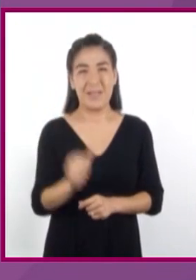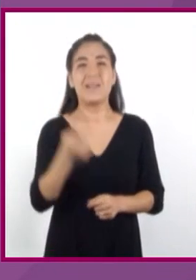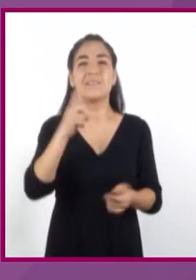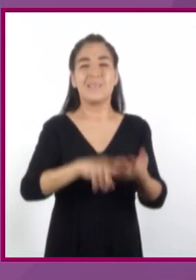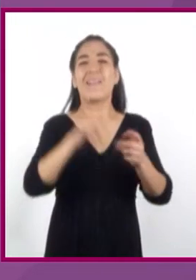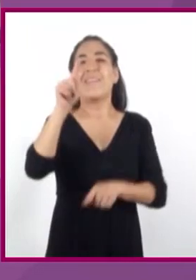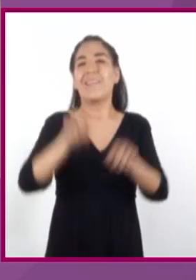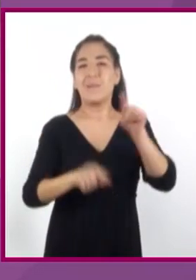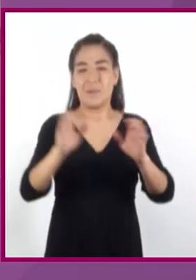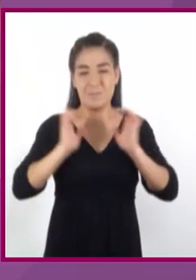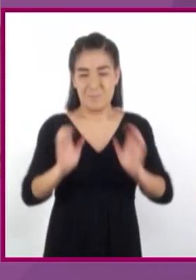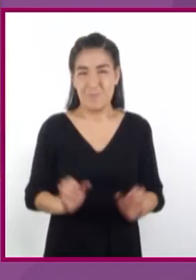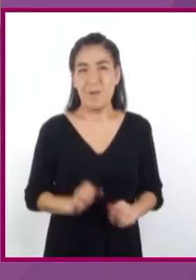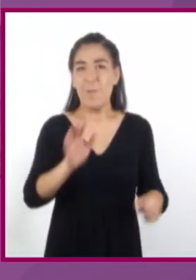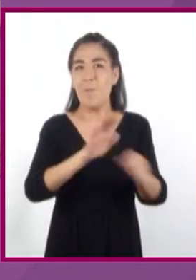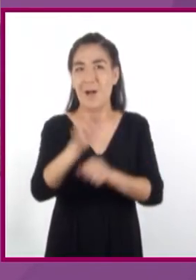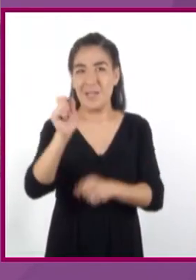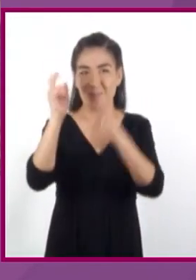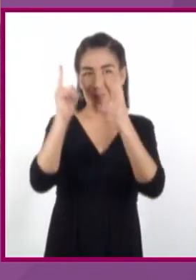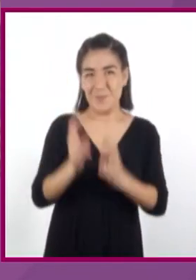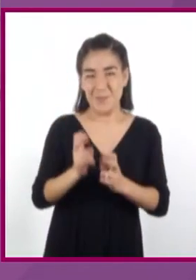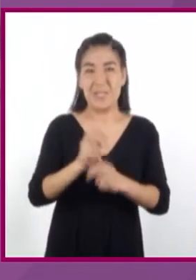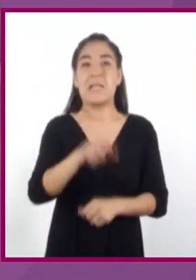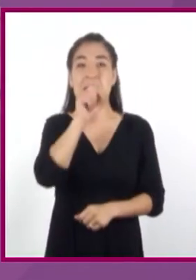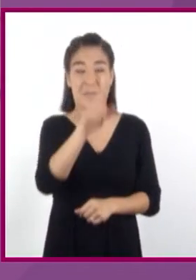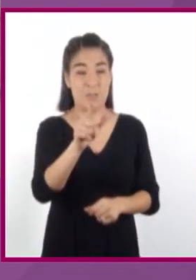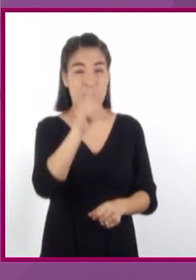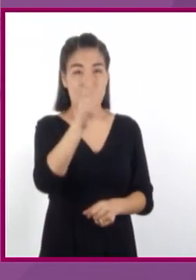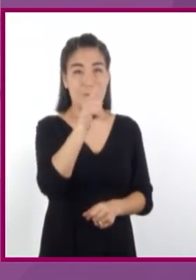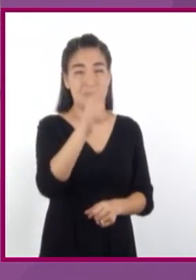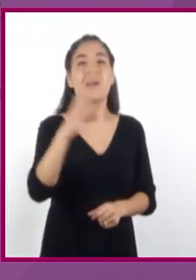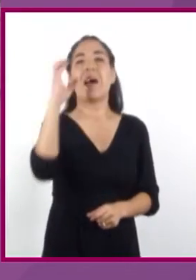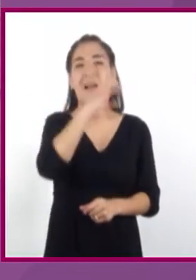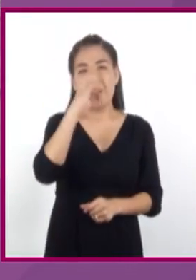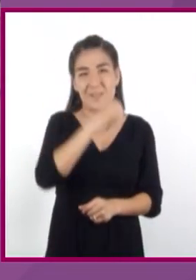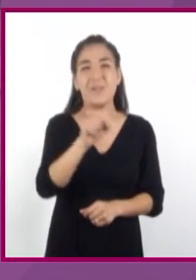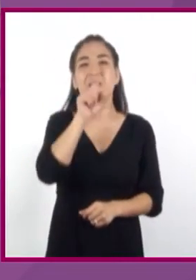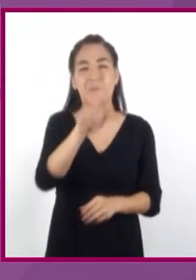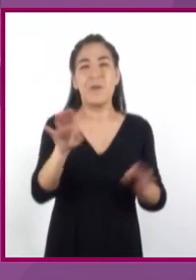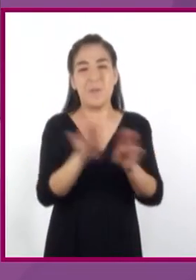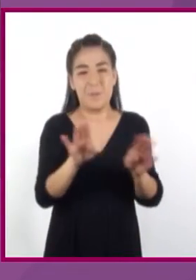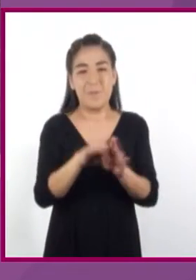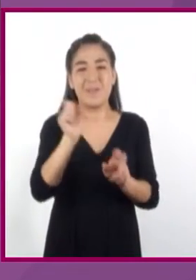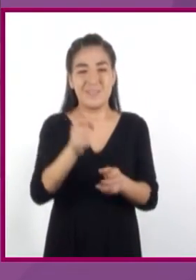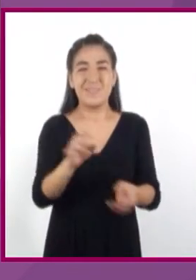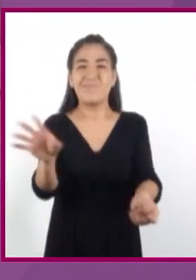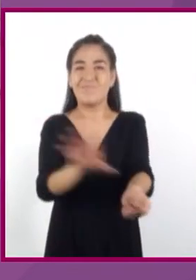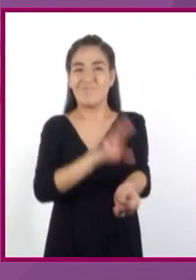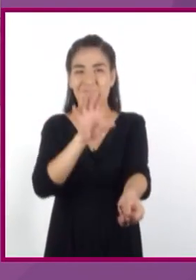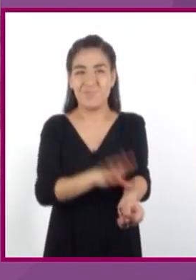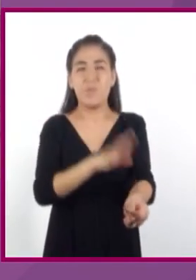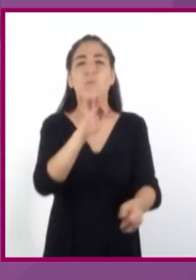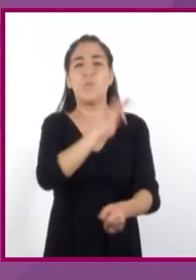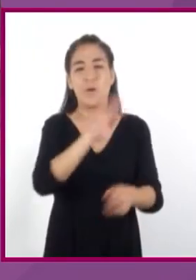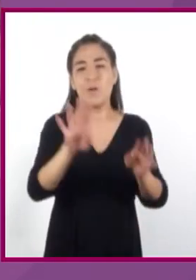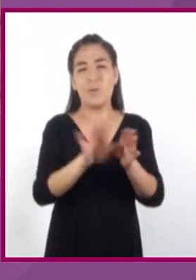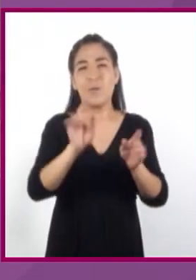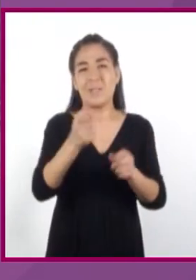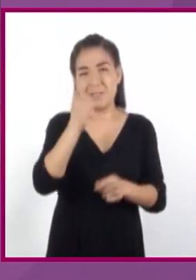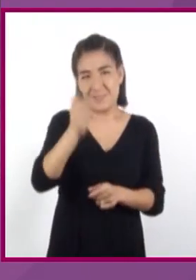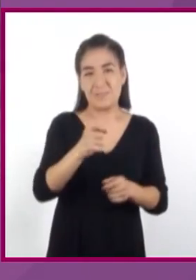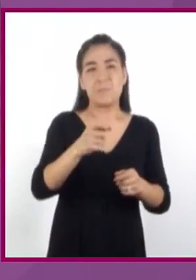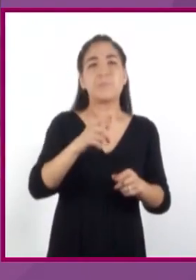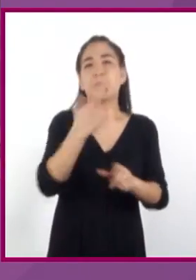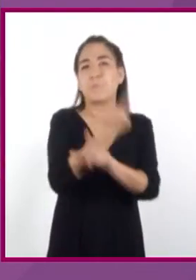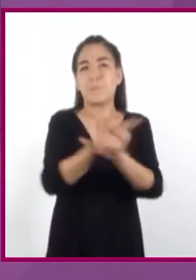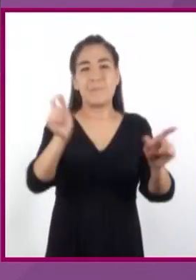cuerpo radiante. Al igual que la luz, el calor forma parte del espectro electromagnético y puede transferirse en el vacío,